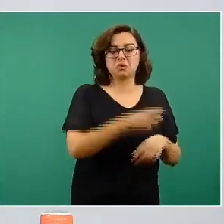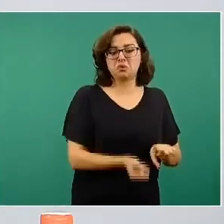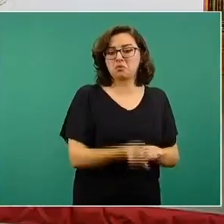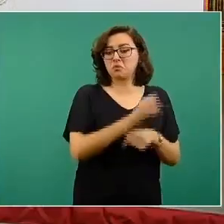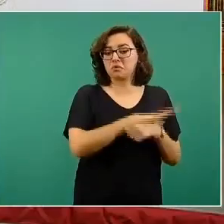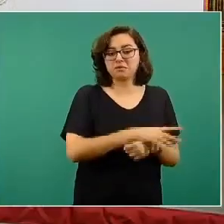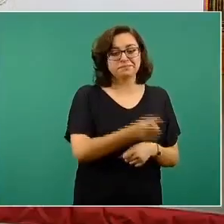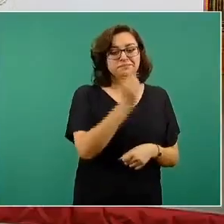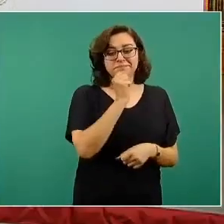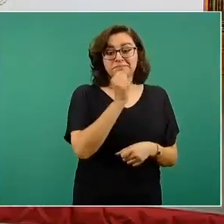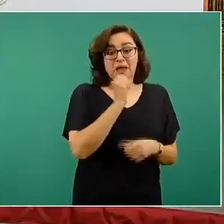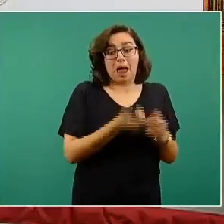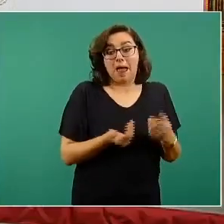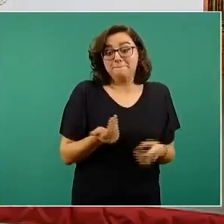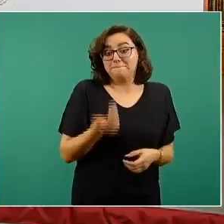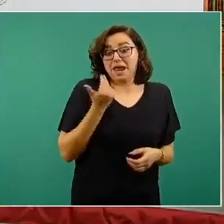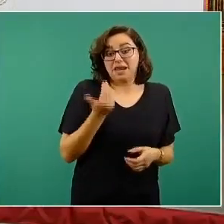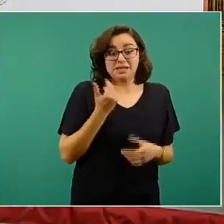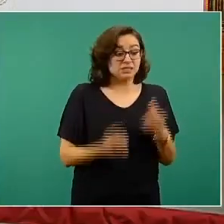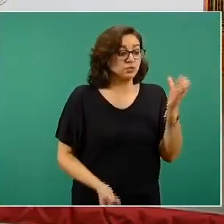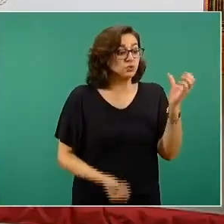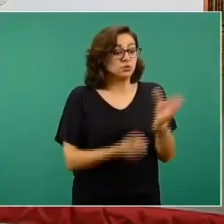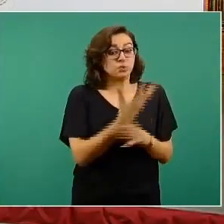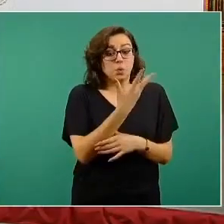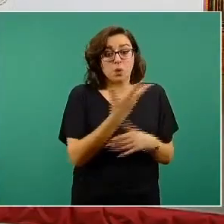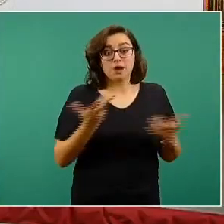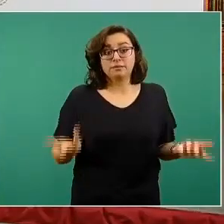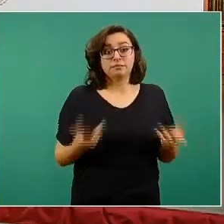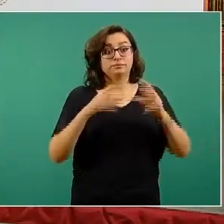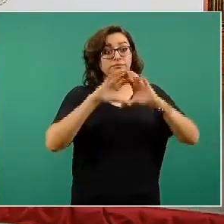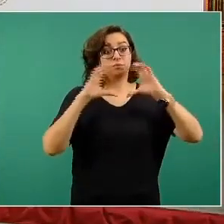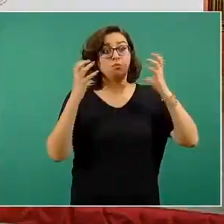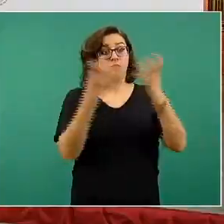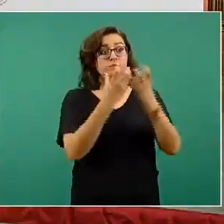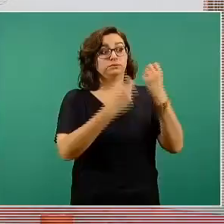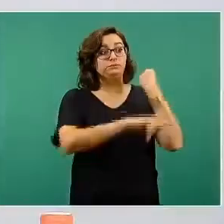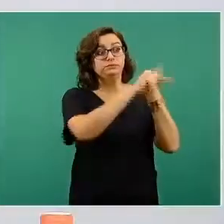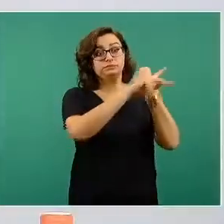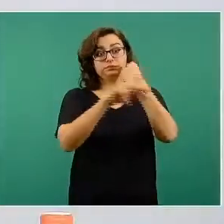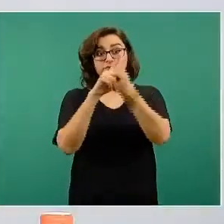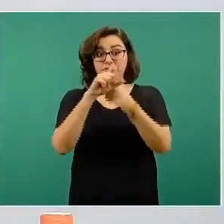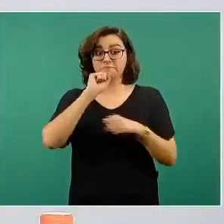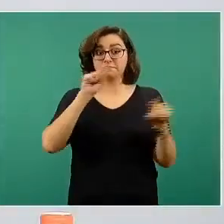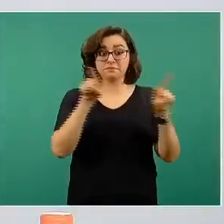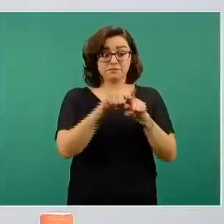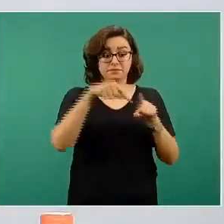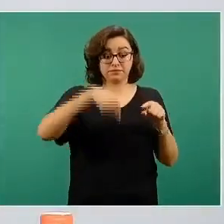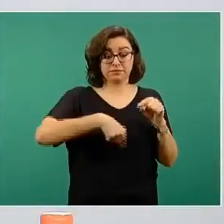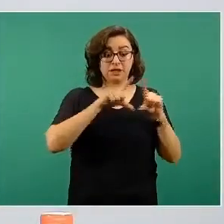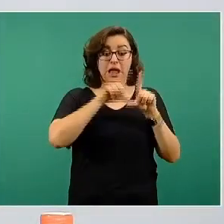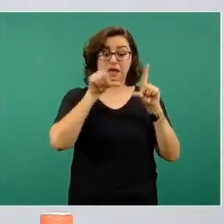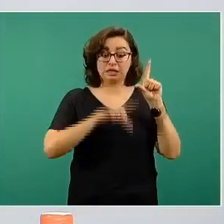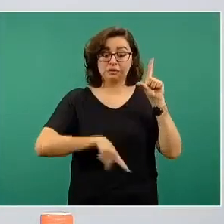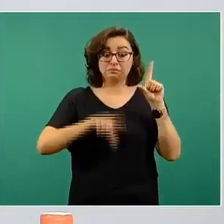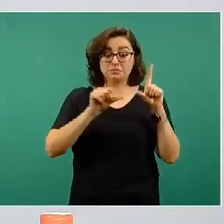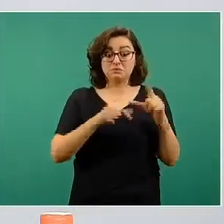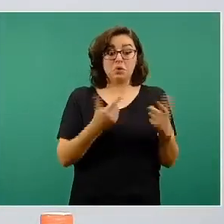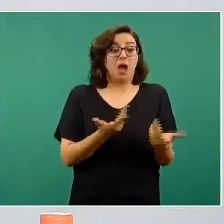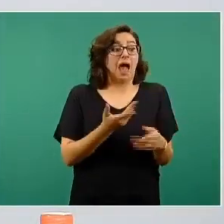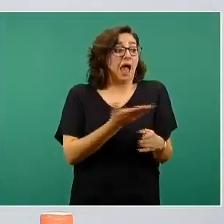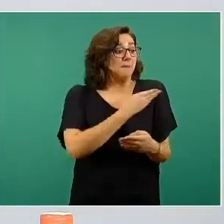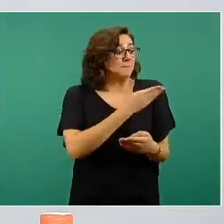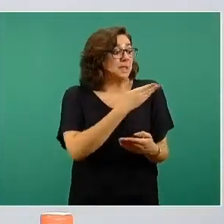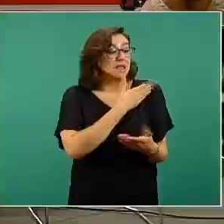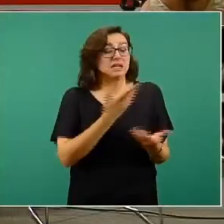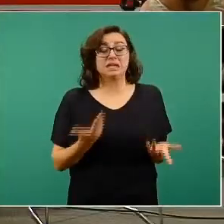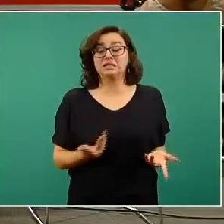virus SARS-CoV-2. Recordemos que prácticamente todos los países, incluido México, son solo algunos meses los